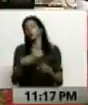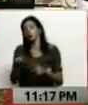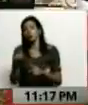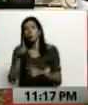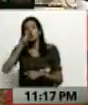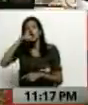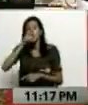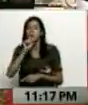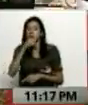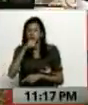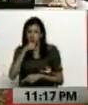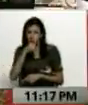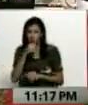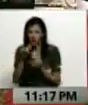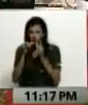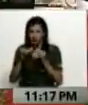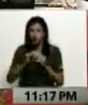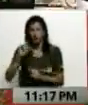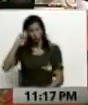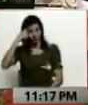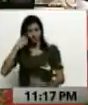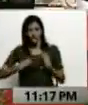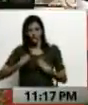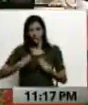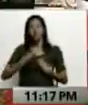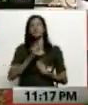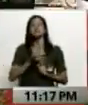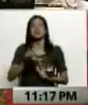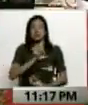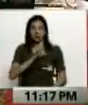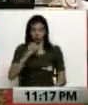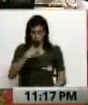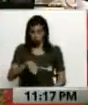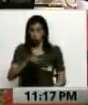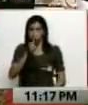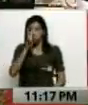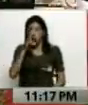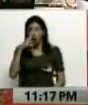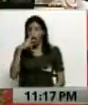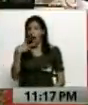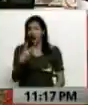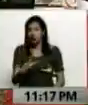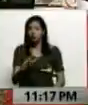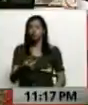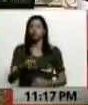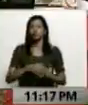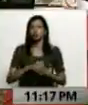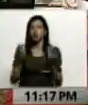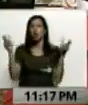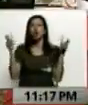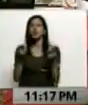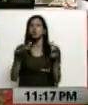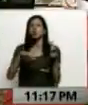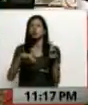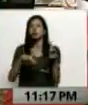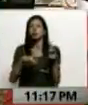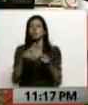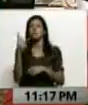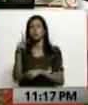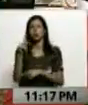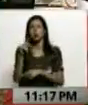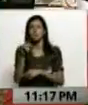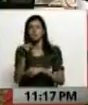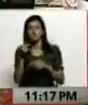para que el patriota loro viejo nos informa para que recuerden a los desesperados el próximo 23 de enero se cumplen 2s años de aquel encuentro realizado en el sector El